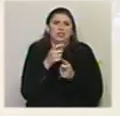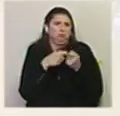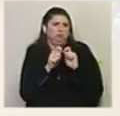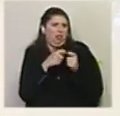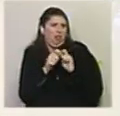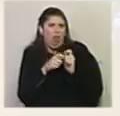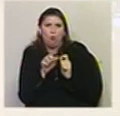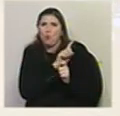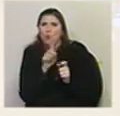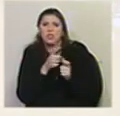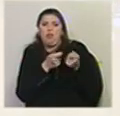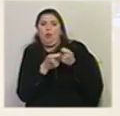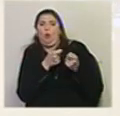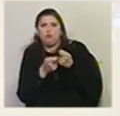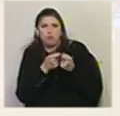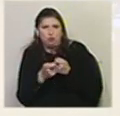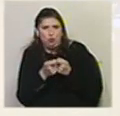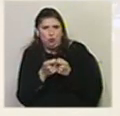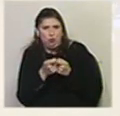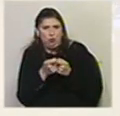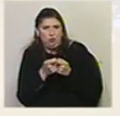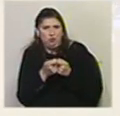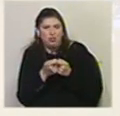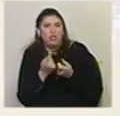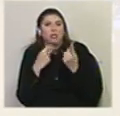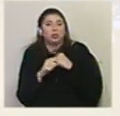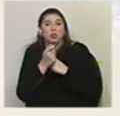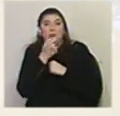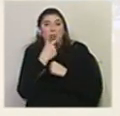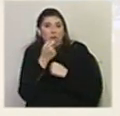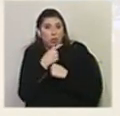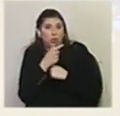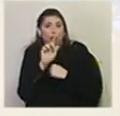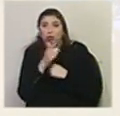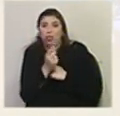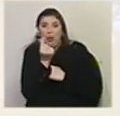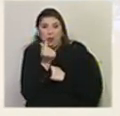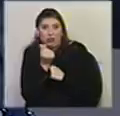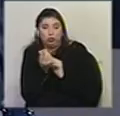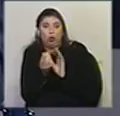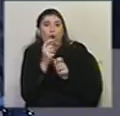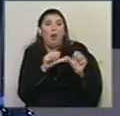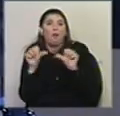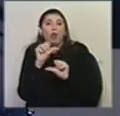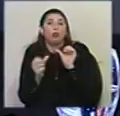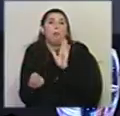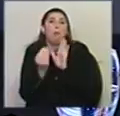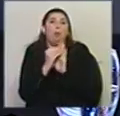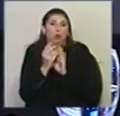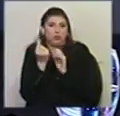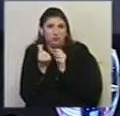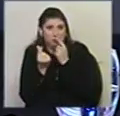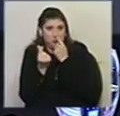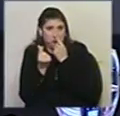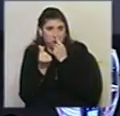medicamentos, estimado amigo, no tienen precio, se lo ponen. Se lo ponen, no tienen precio. O sea, no son de alto costo,